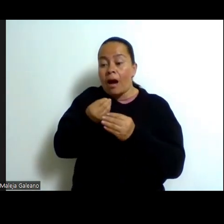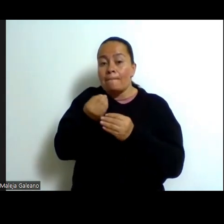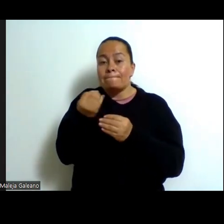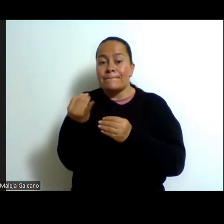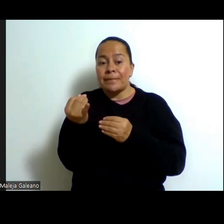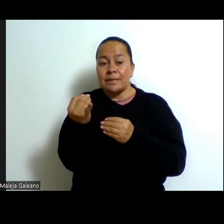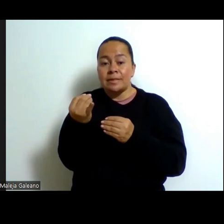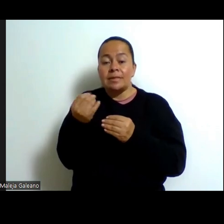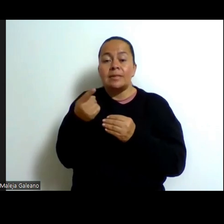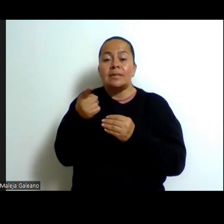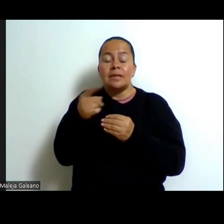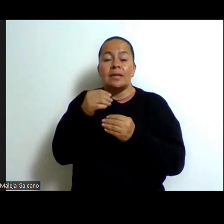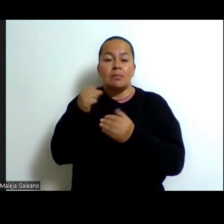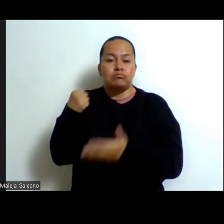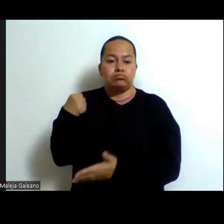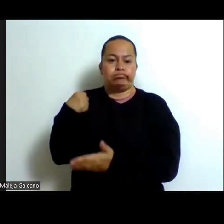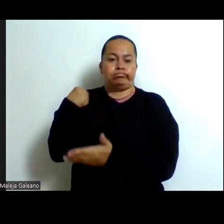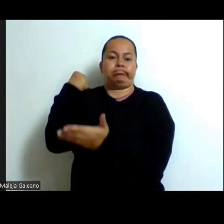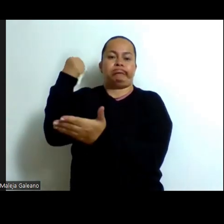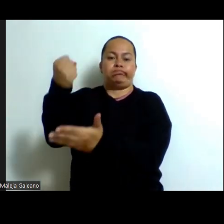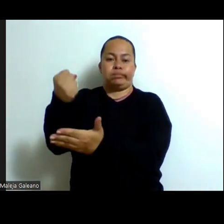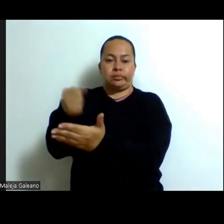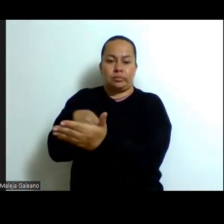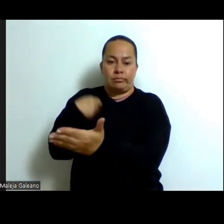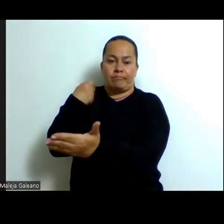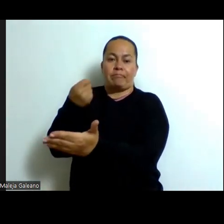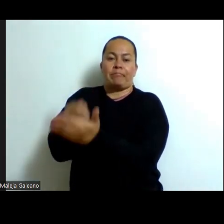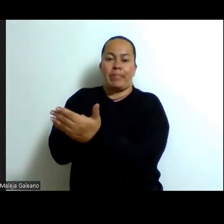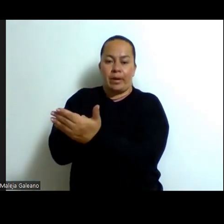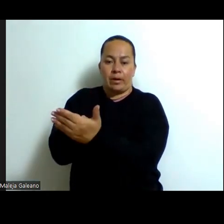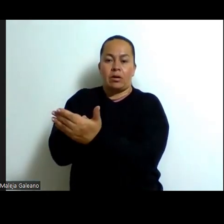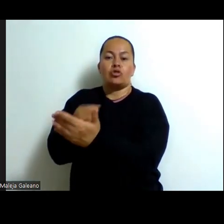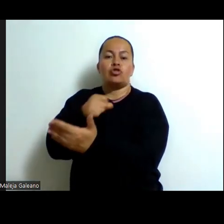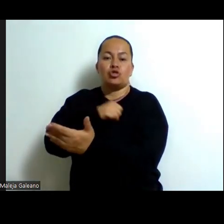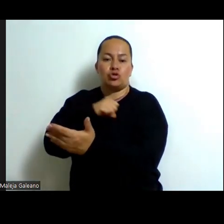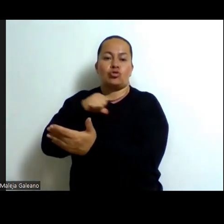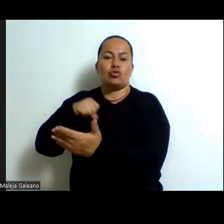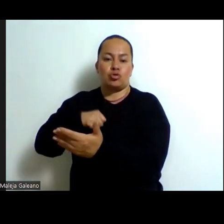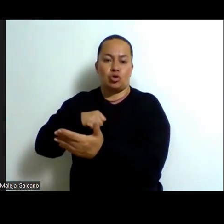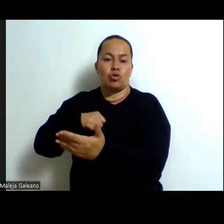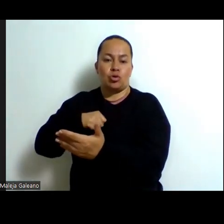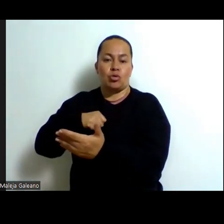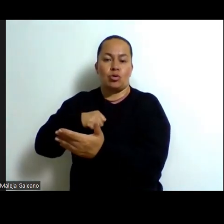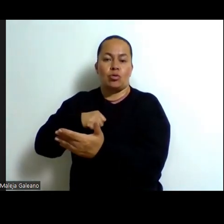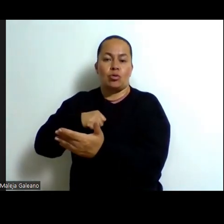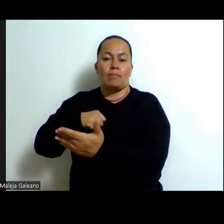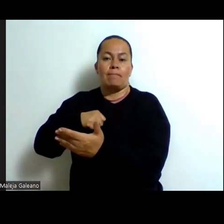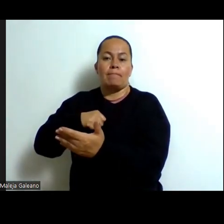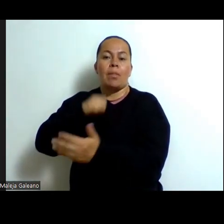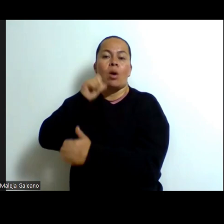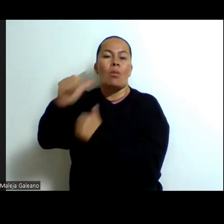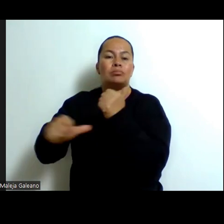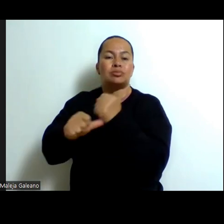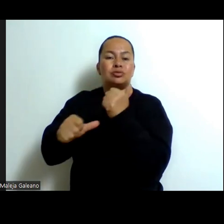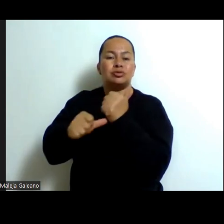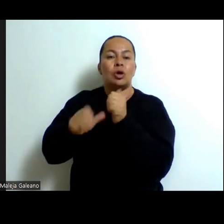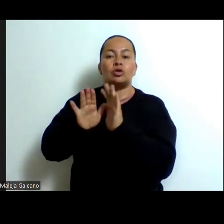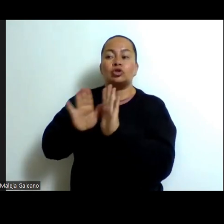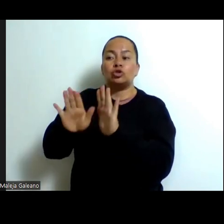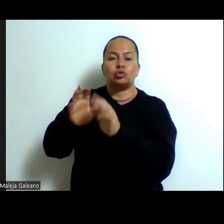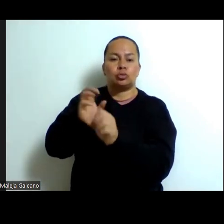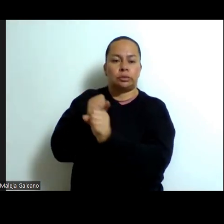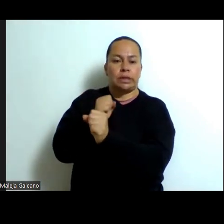porque nosotros terminamos configurando la asistencia personal como un trabajo sí